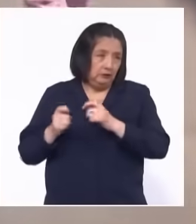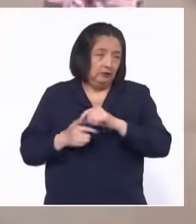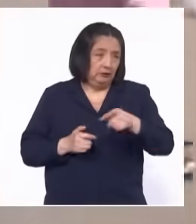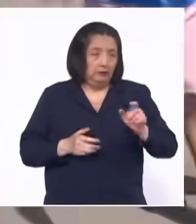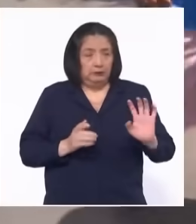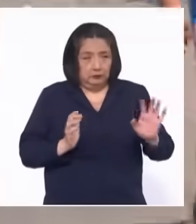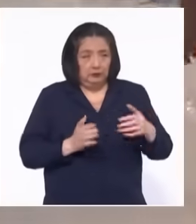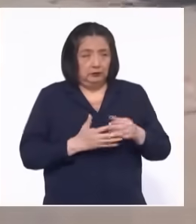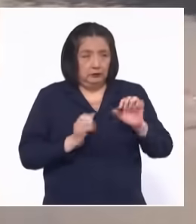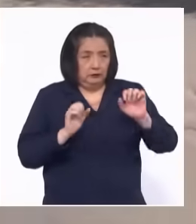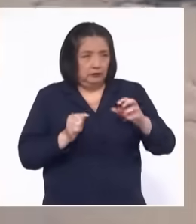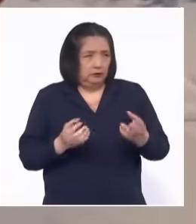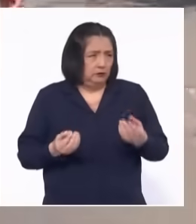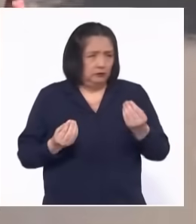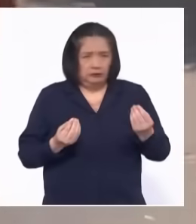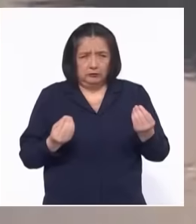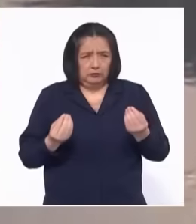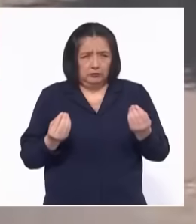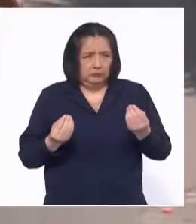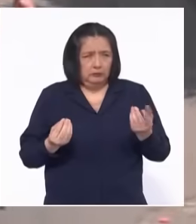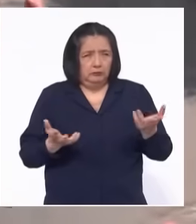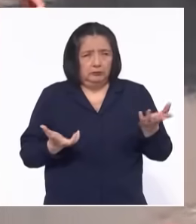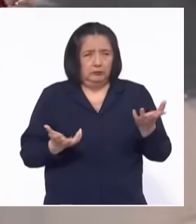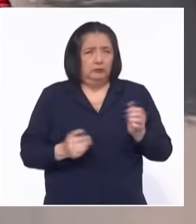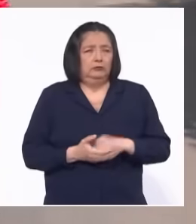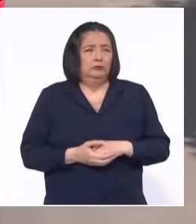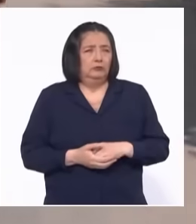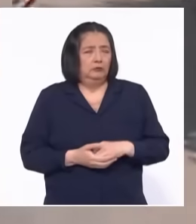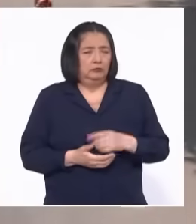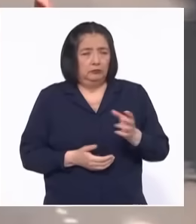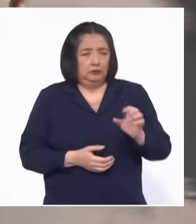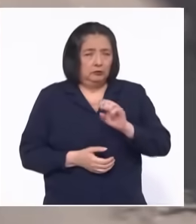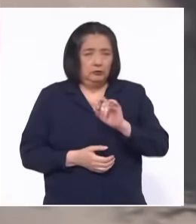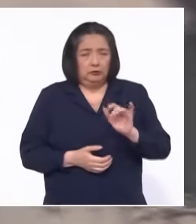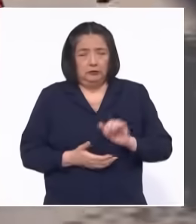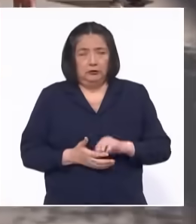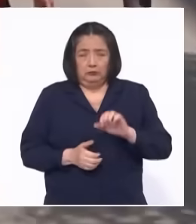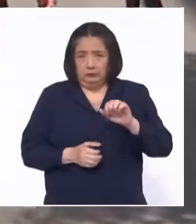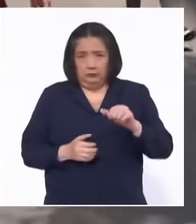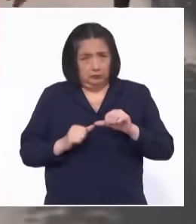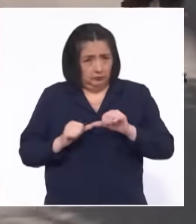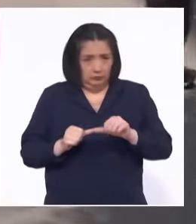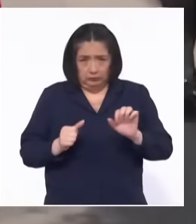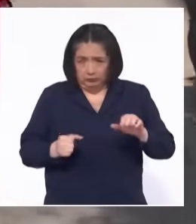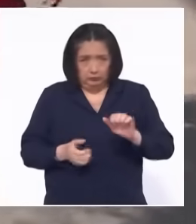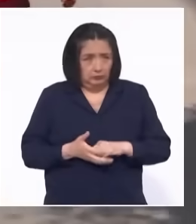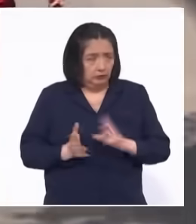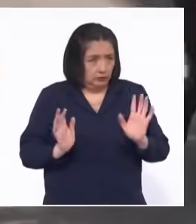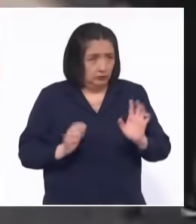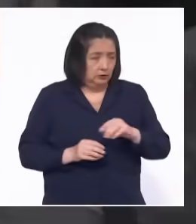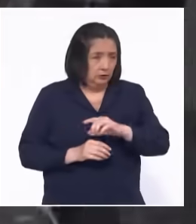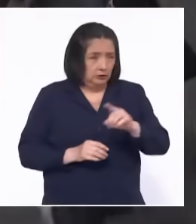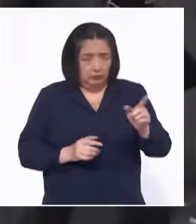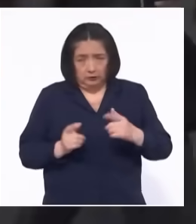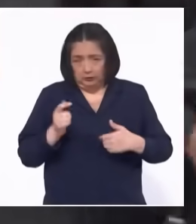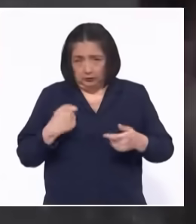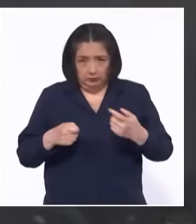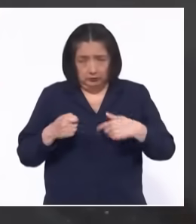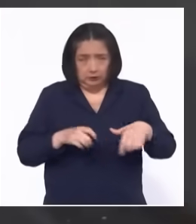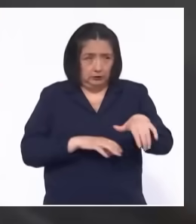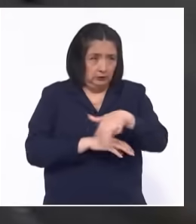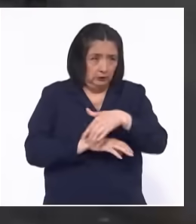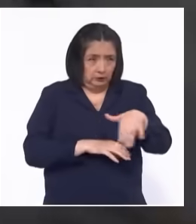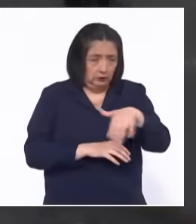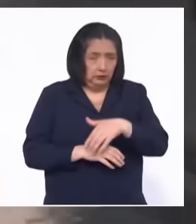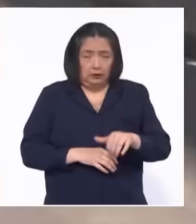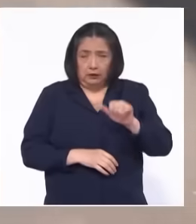llegar para saber cómo funcionaba esto, Susana. Sigue funcionando. La presencia de estos comerciantes informales en la